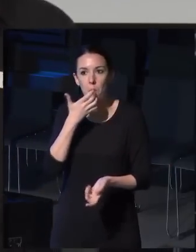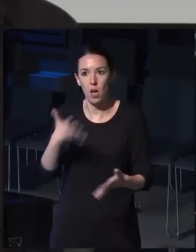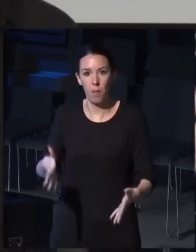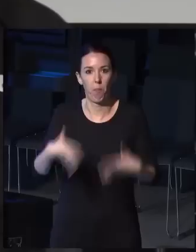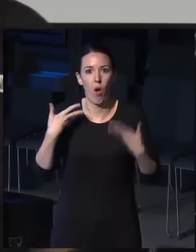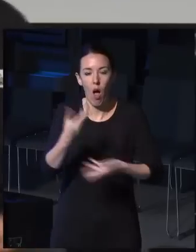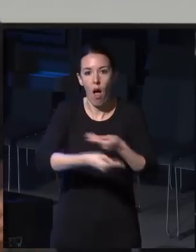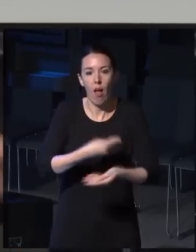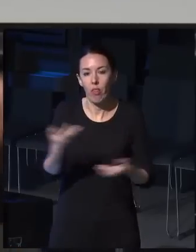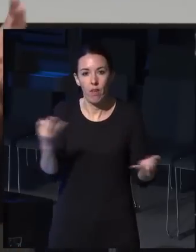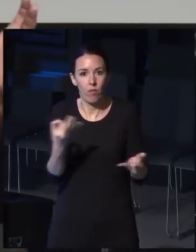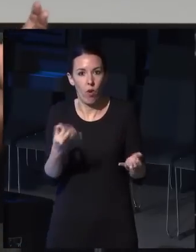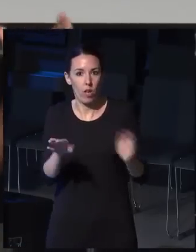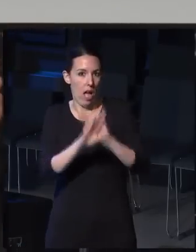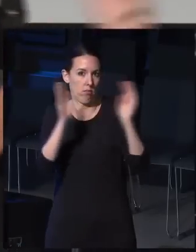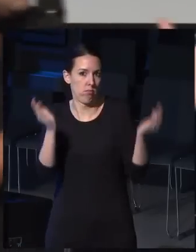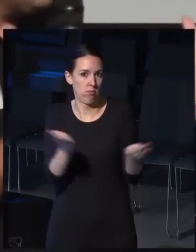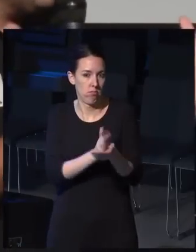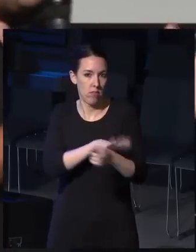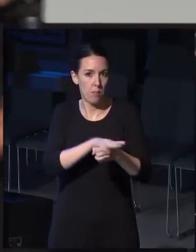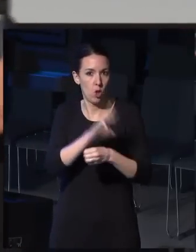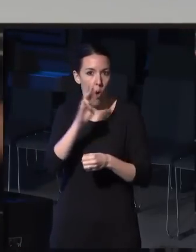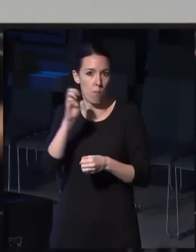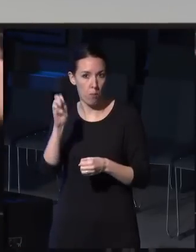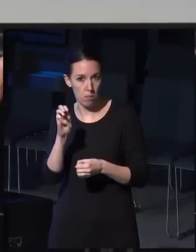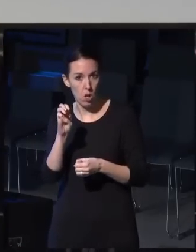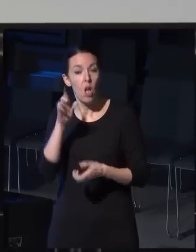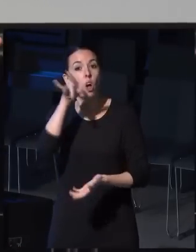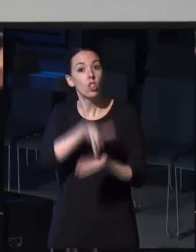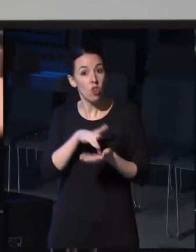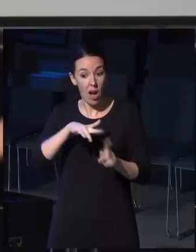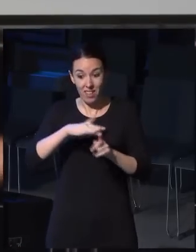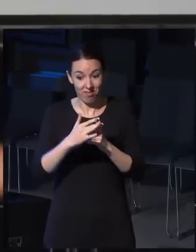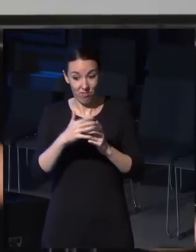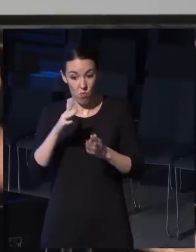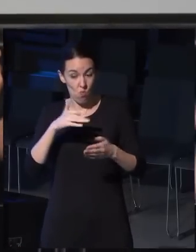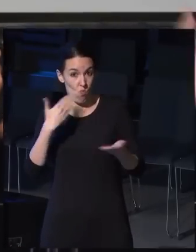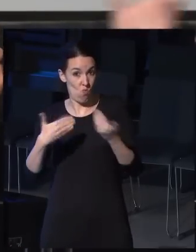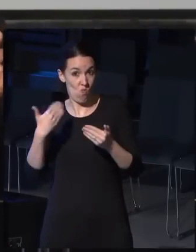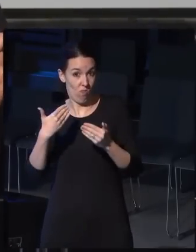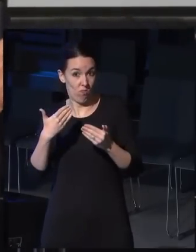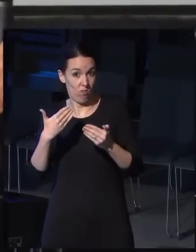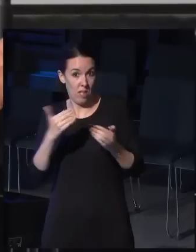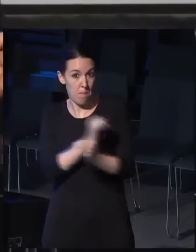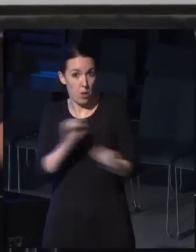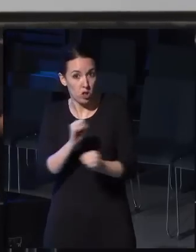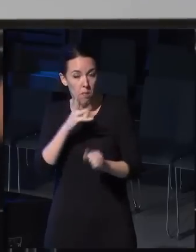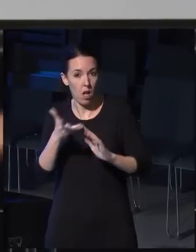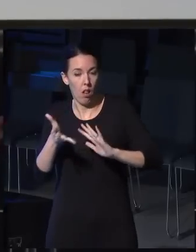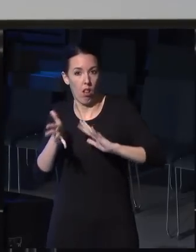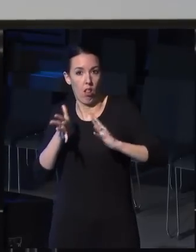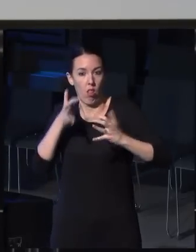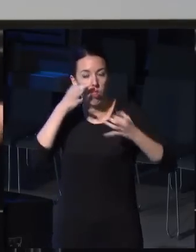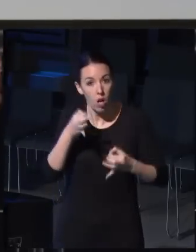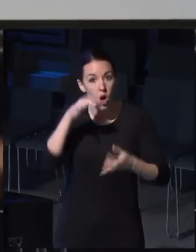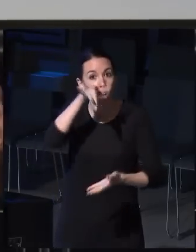estaban haciendo en ese momento en el mundo del pop. Eso, que en aquel momento era imposible, se transformó en una realidad cuando llegó